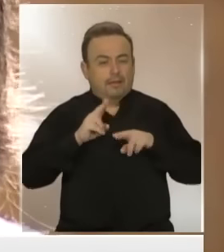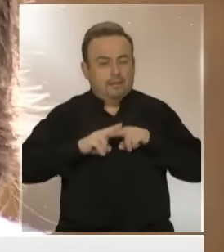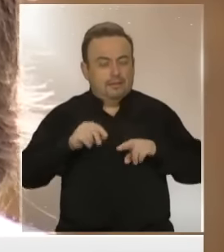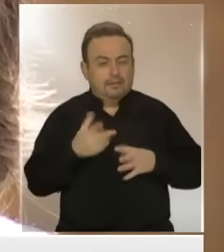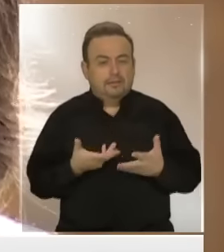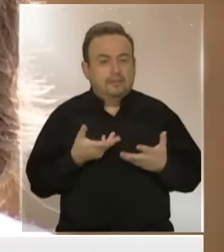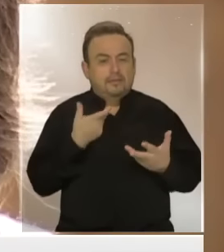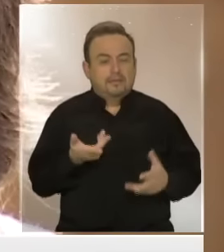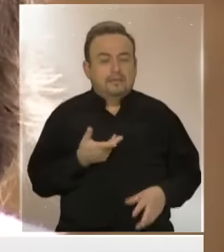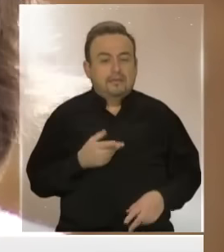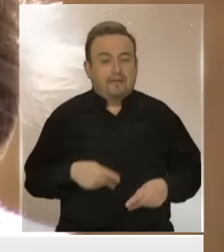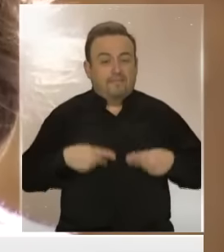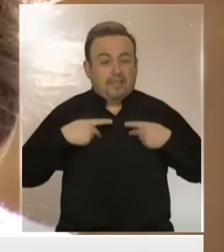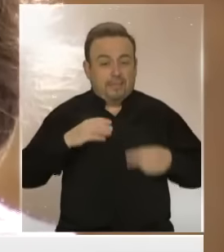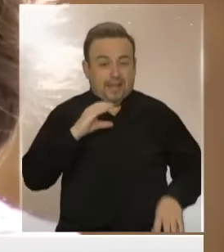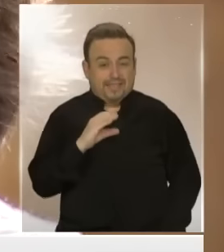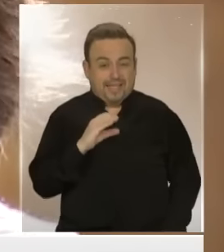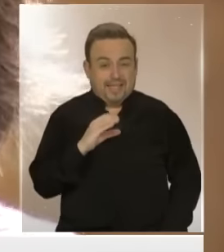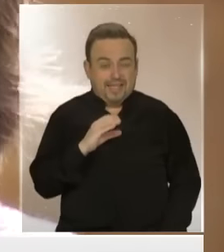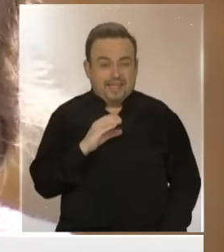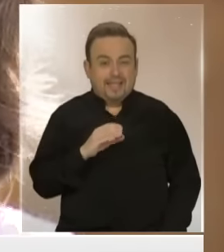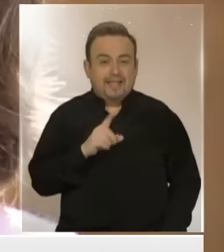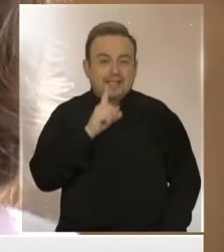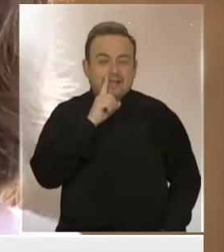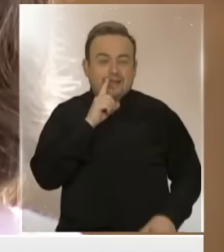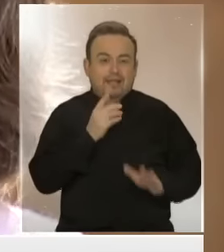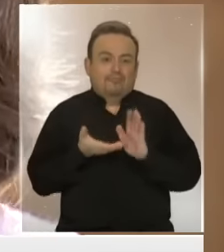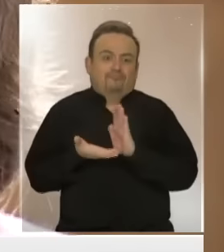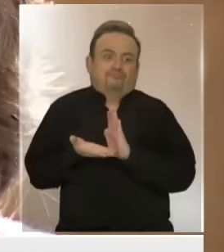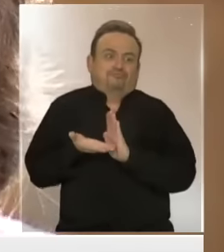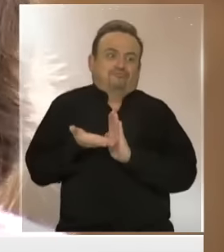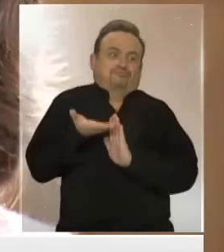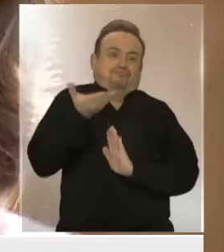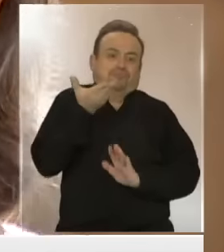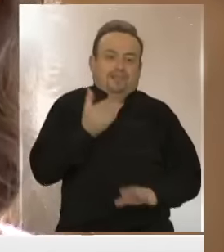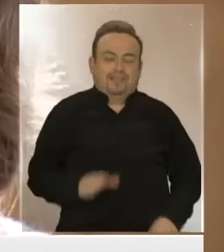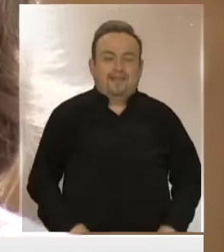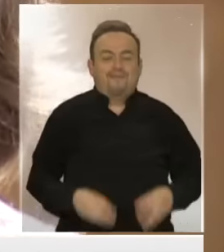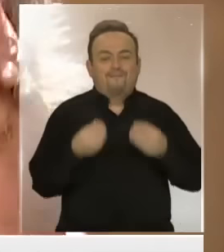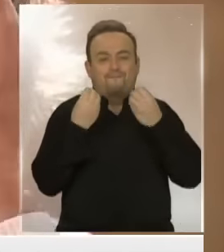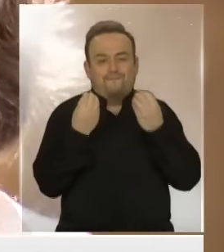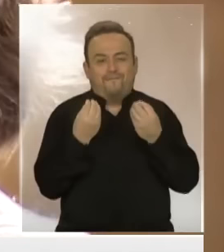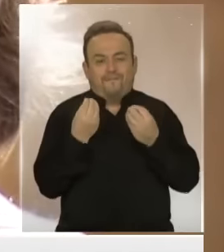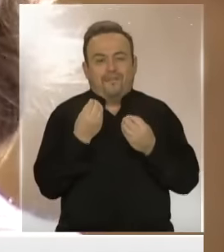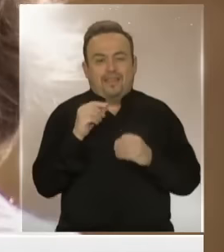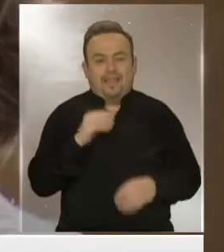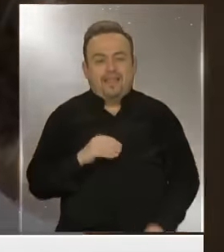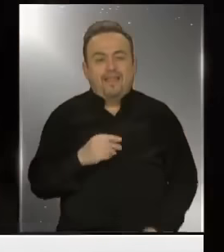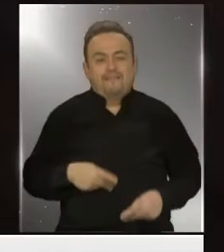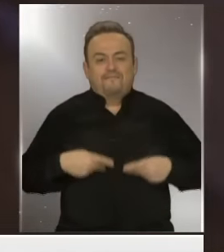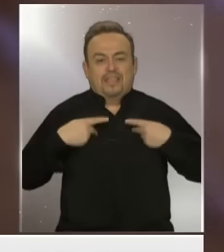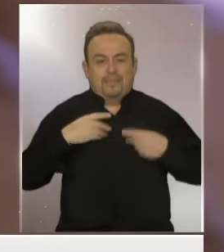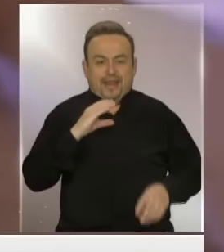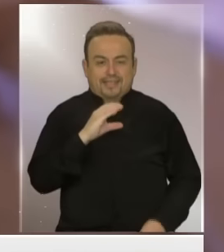hizo de la vitamina C, tenía un aporte grandísimo, buenísimo de vitamina C.